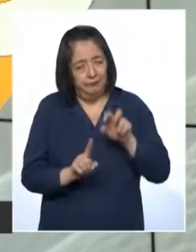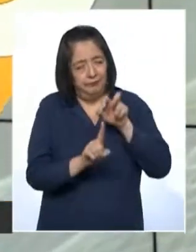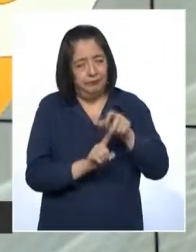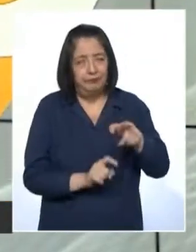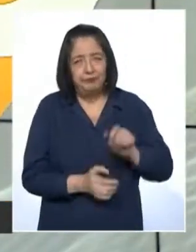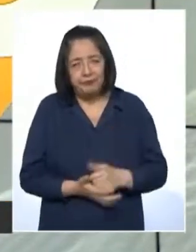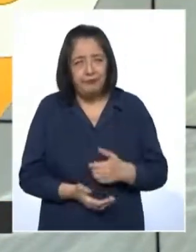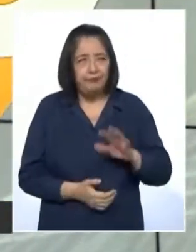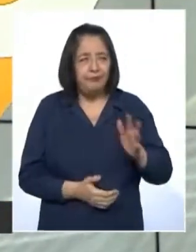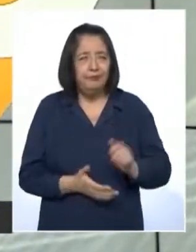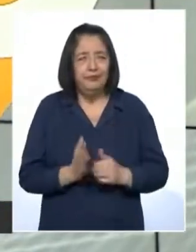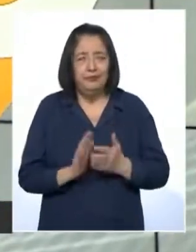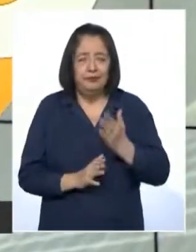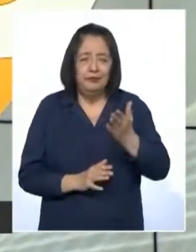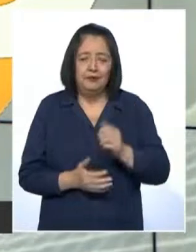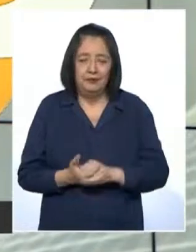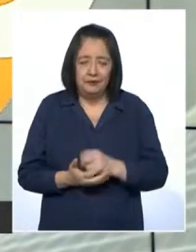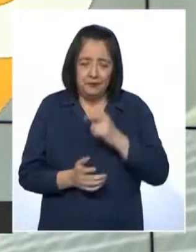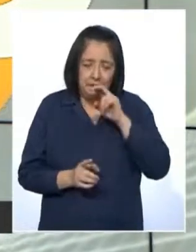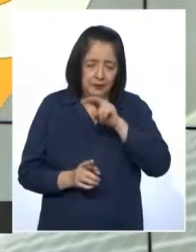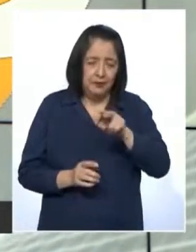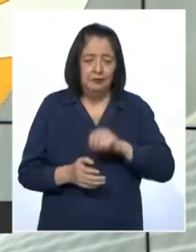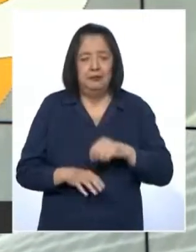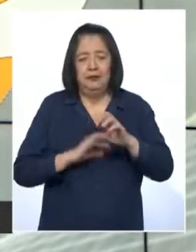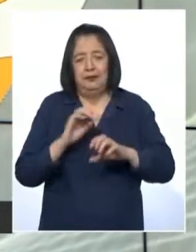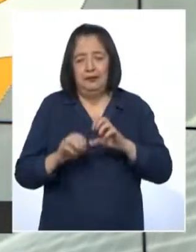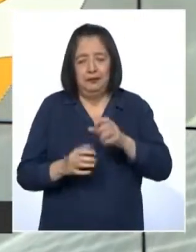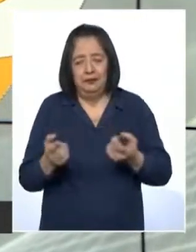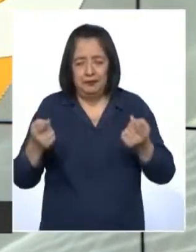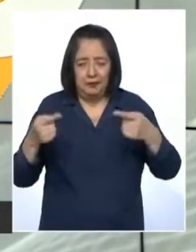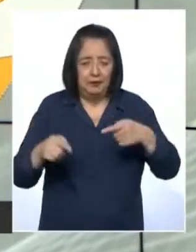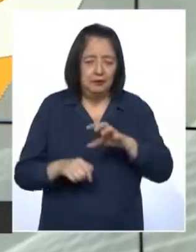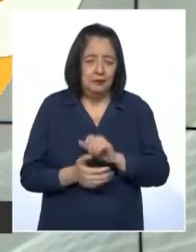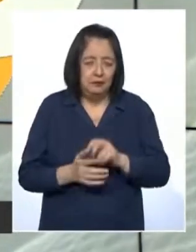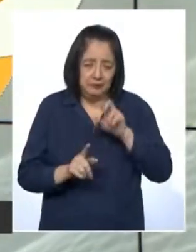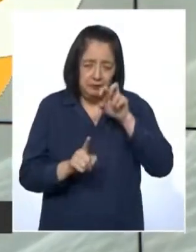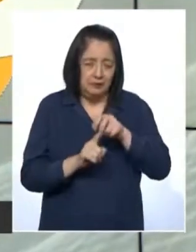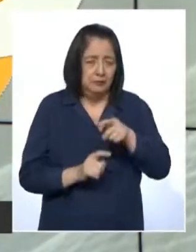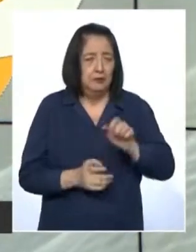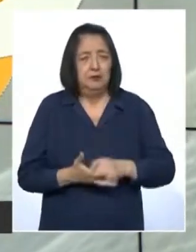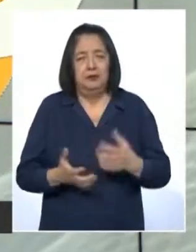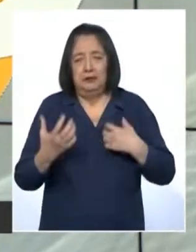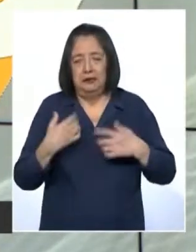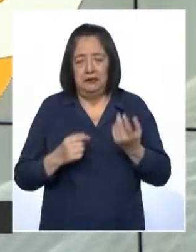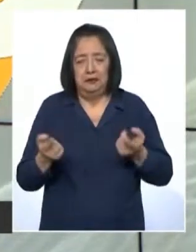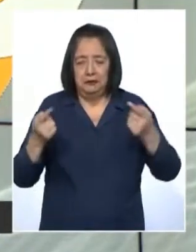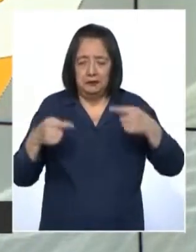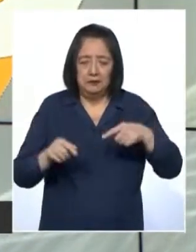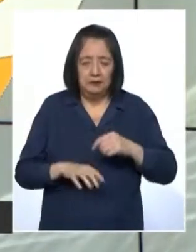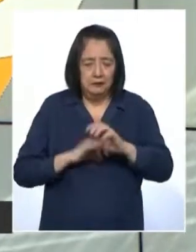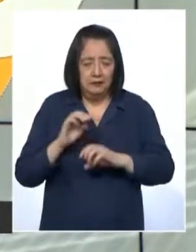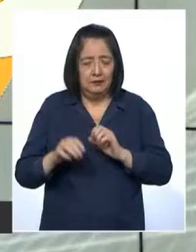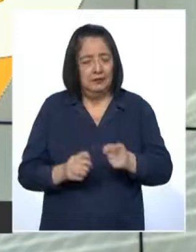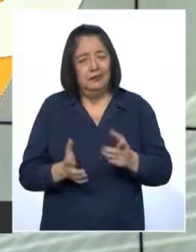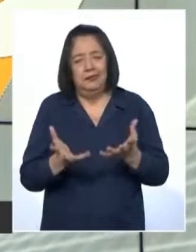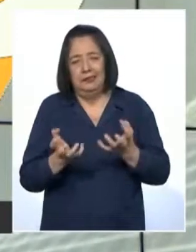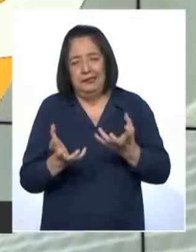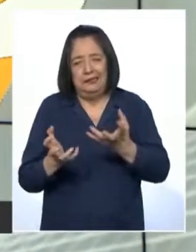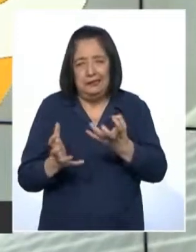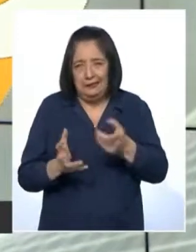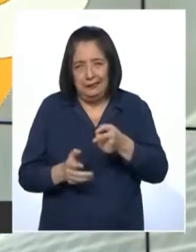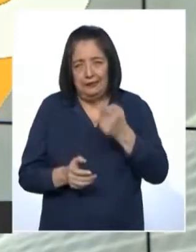Christopher González yendo a ver al Gallardo a Cristal con Unión Comercio. Lo hemos visto en el partido también de Alianza Lima frente a Sporting Cristal. Tiene todas las ganas. Veremos